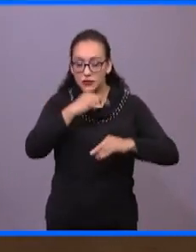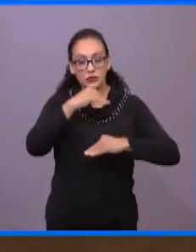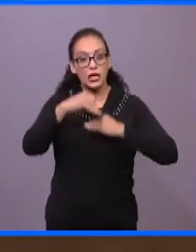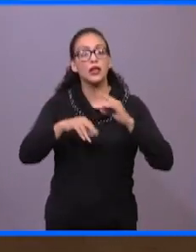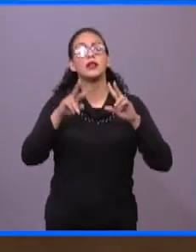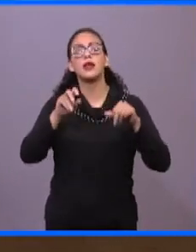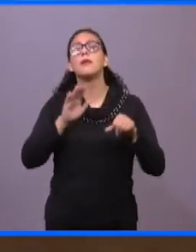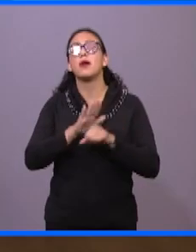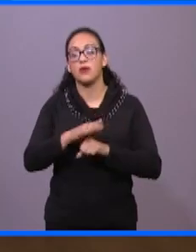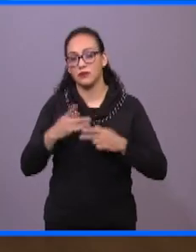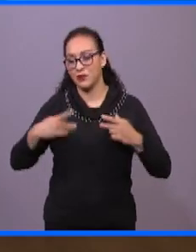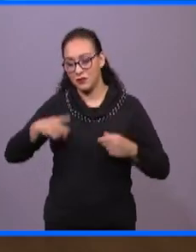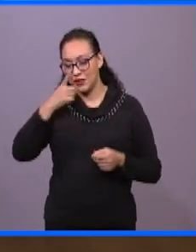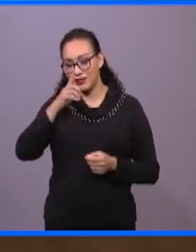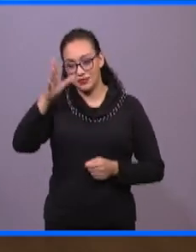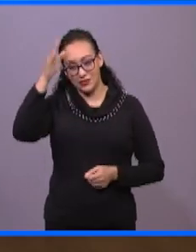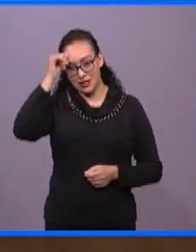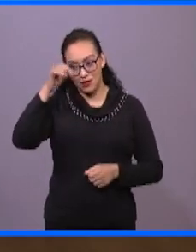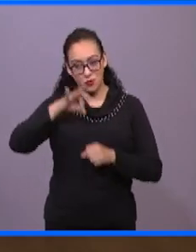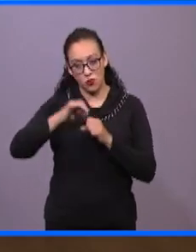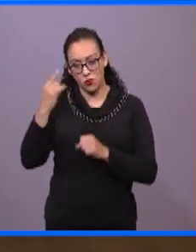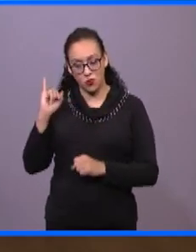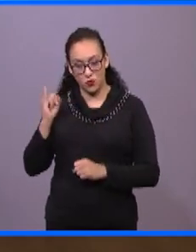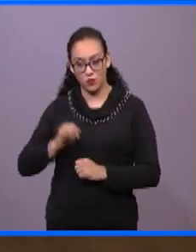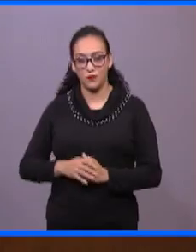derivadas de la elección judicial del 1 de junio.